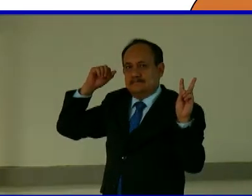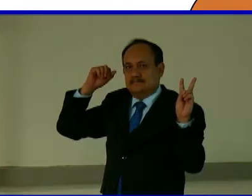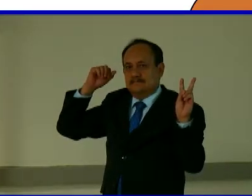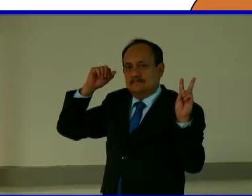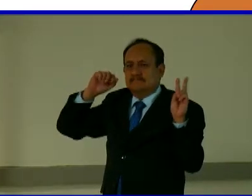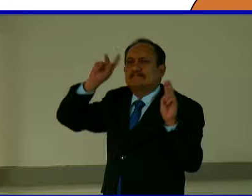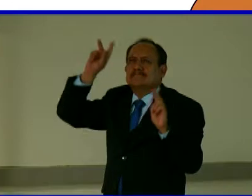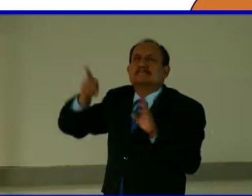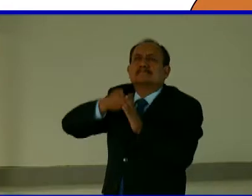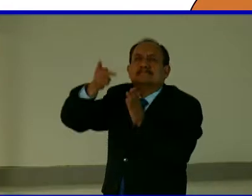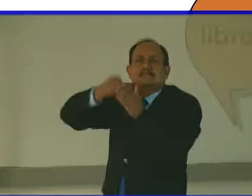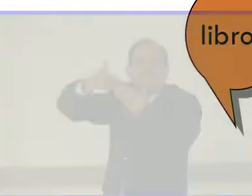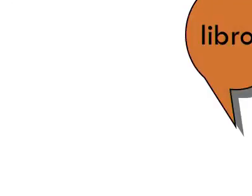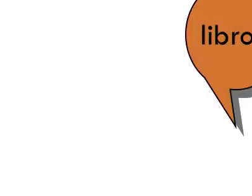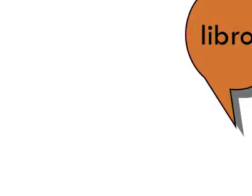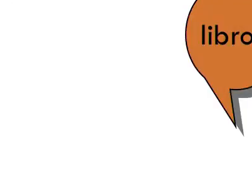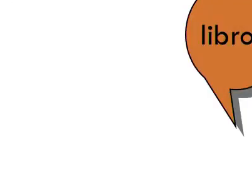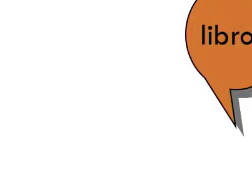Una vez